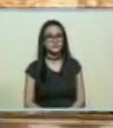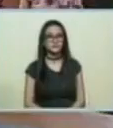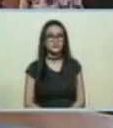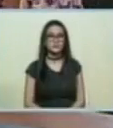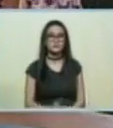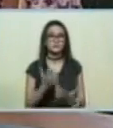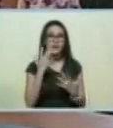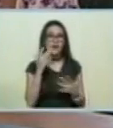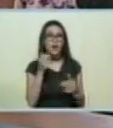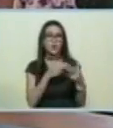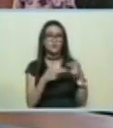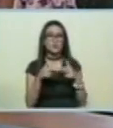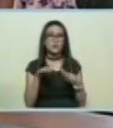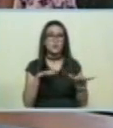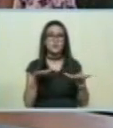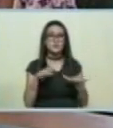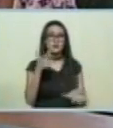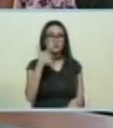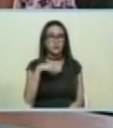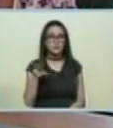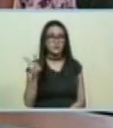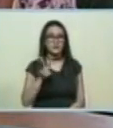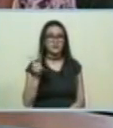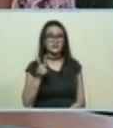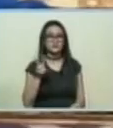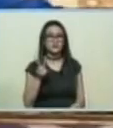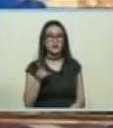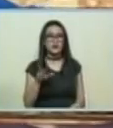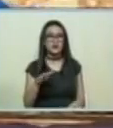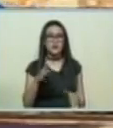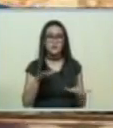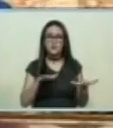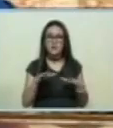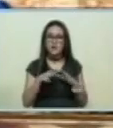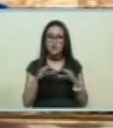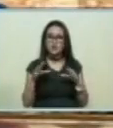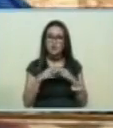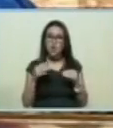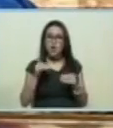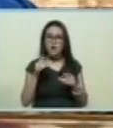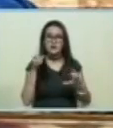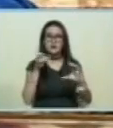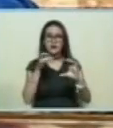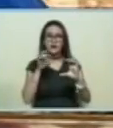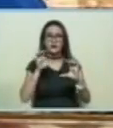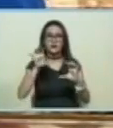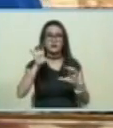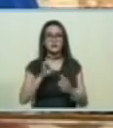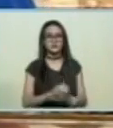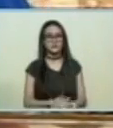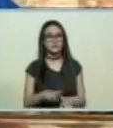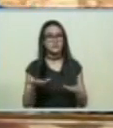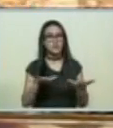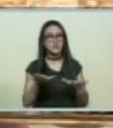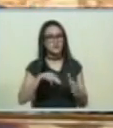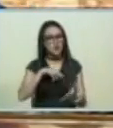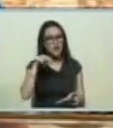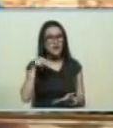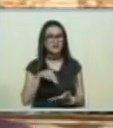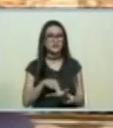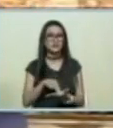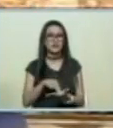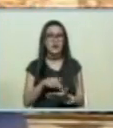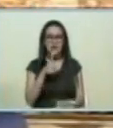tener la visión de la construcción del movimiento Somos Venezuela, que es el movimiento de todos los carnetizados, movimiento a nivel nacional,